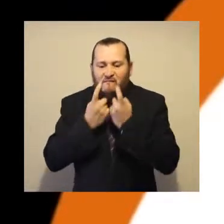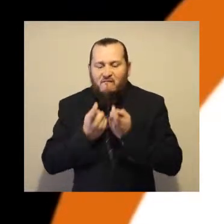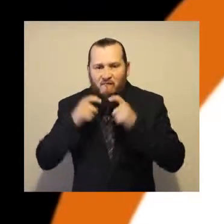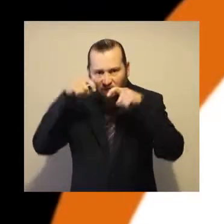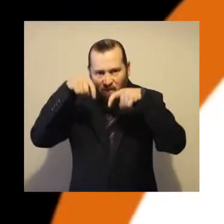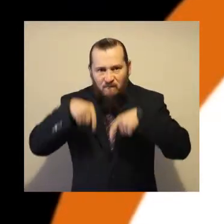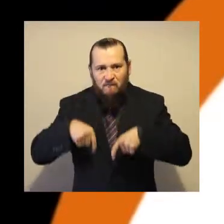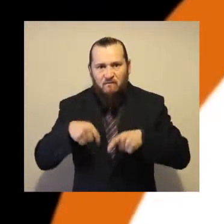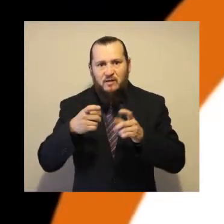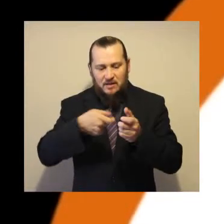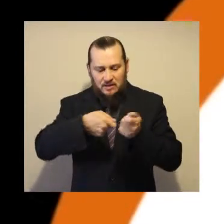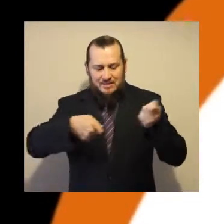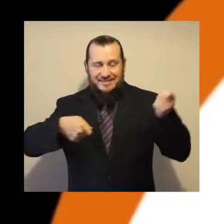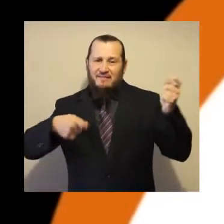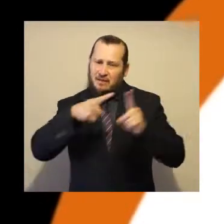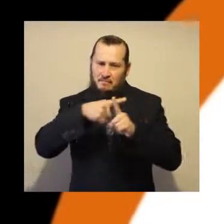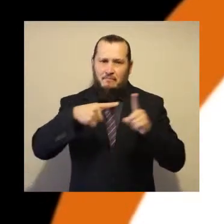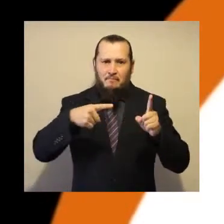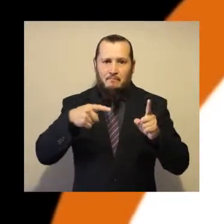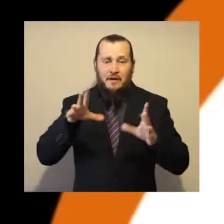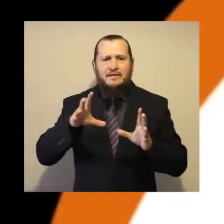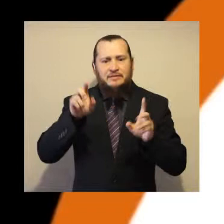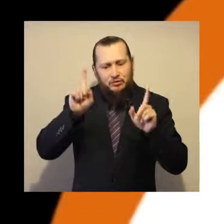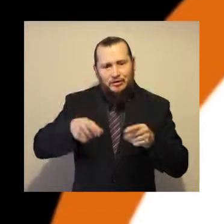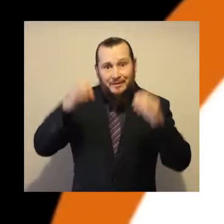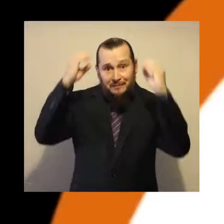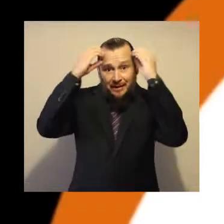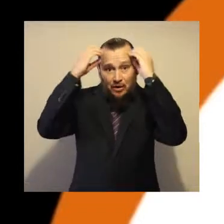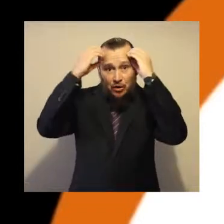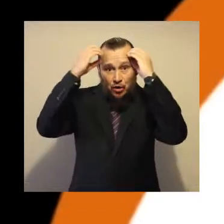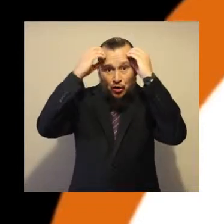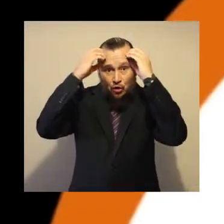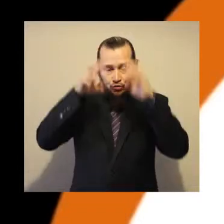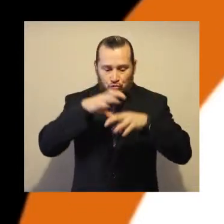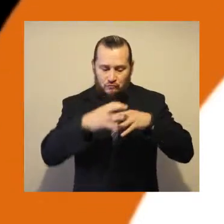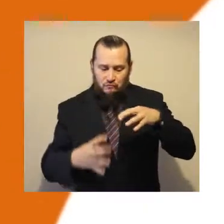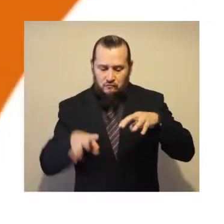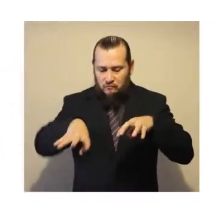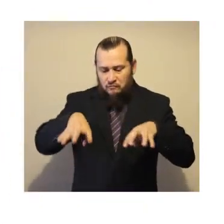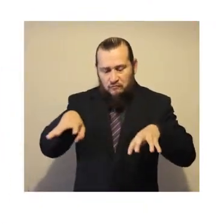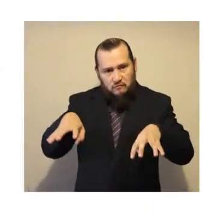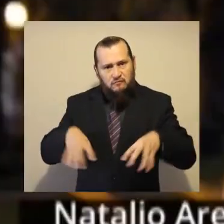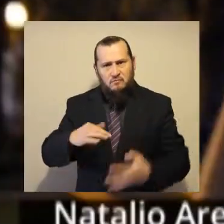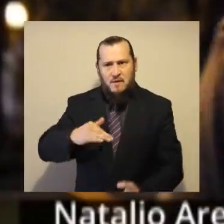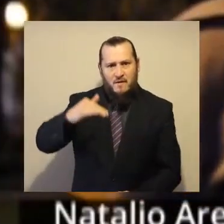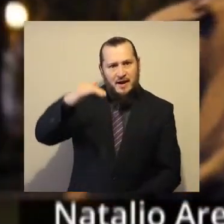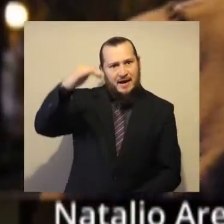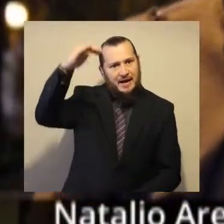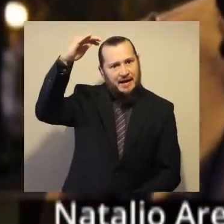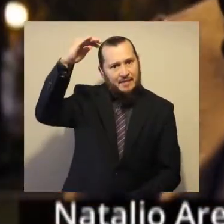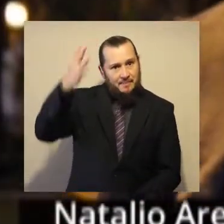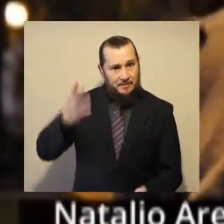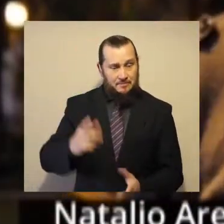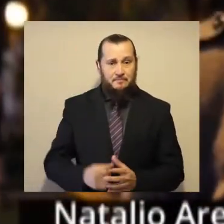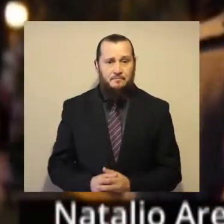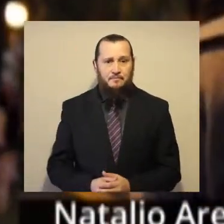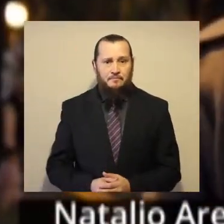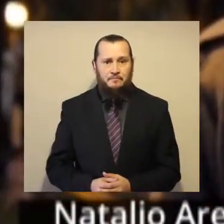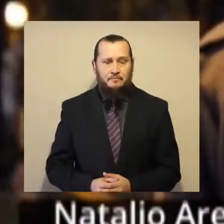sable, también osos perezosos, es decir, de un gran tamaño y de gran envergadura, entre los cuales también se han